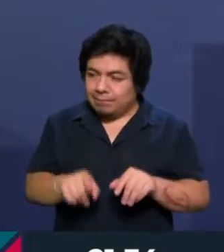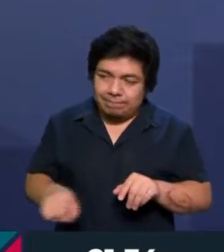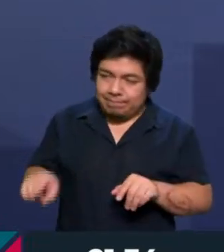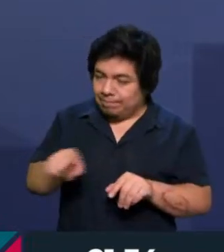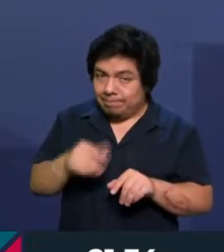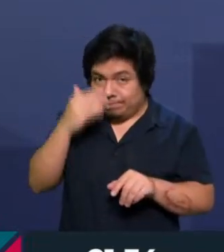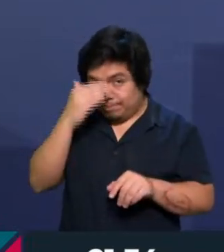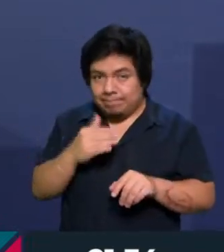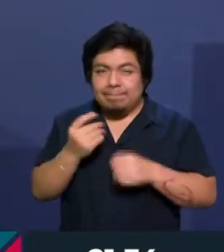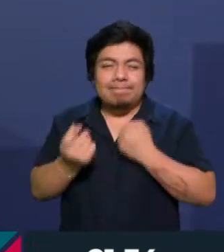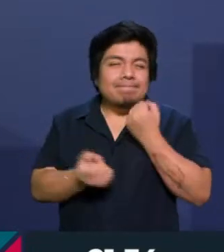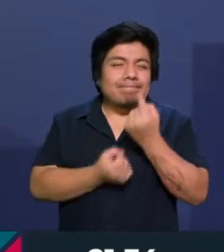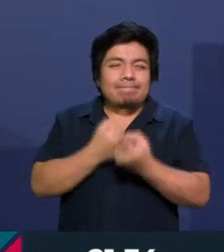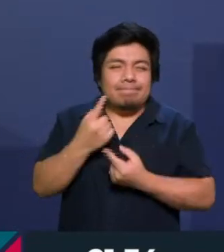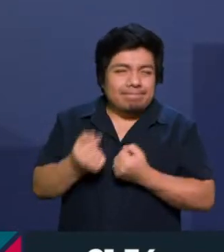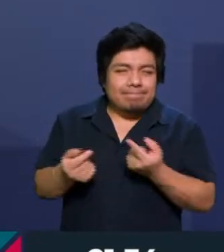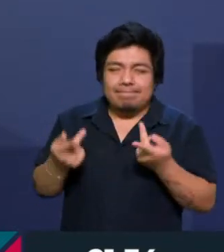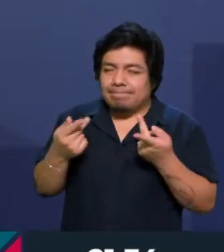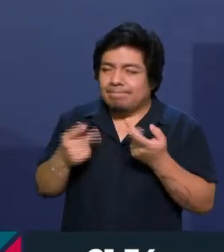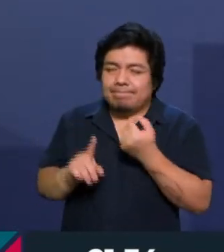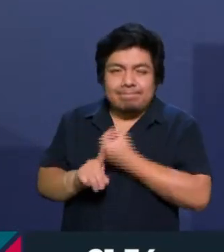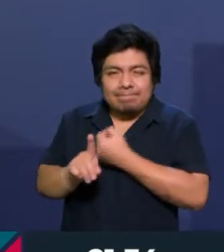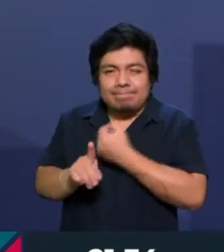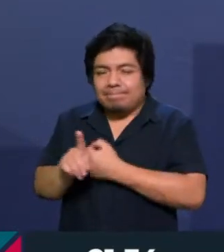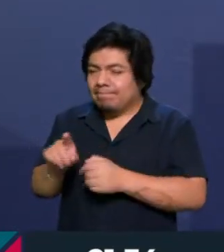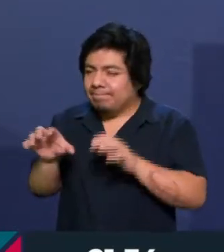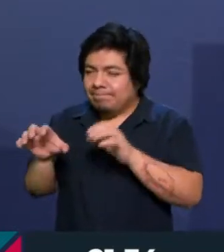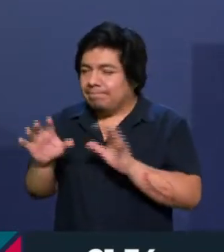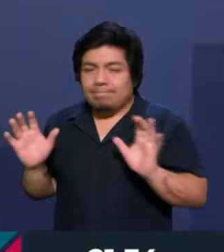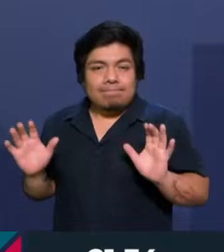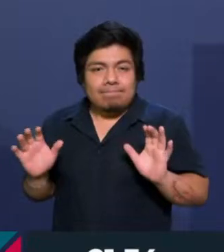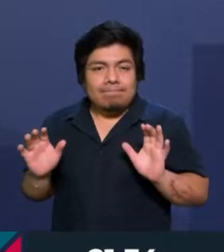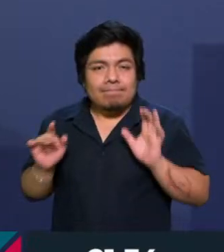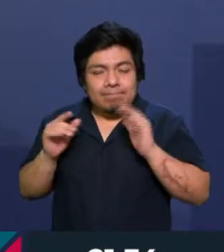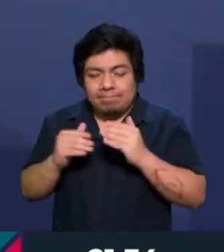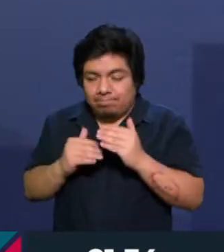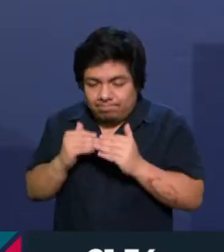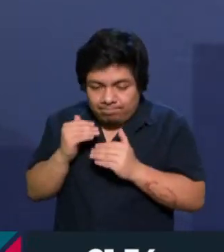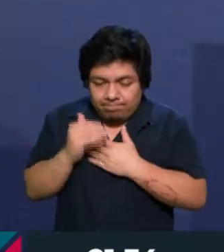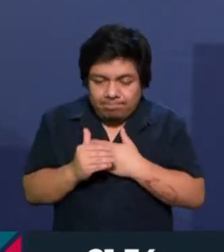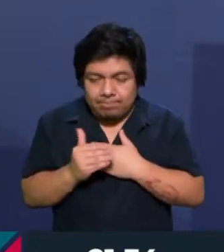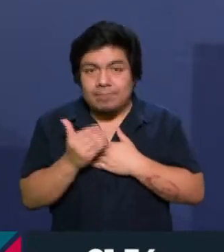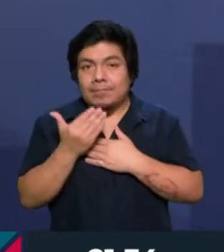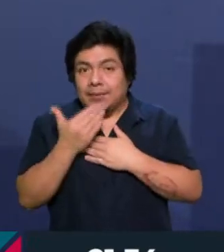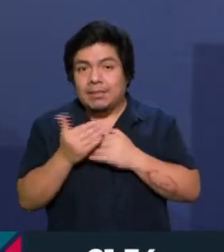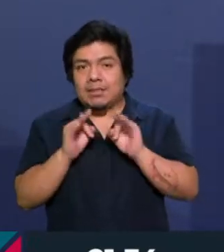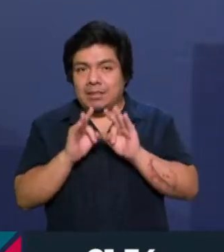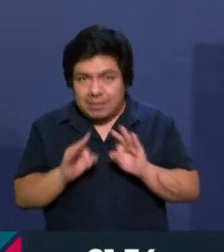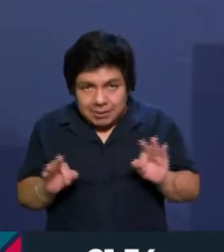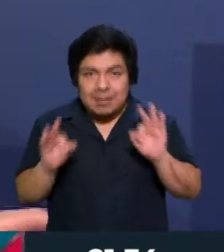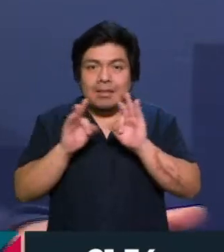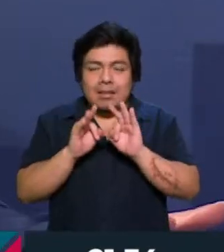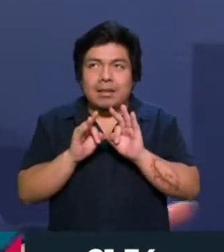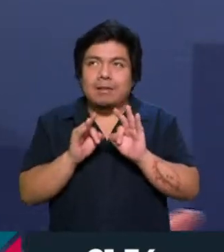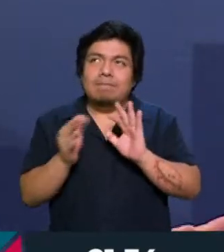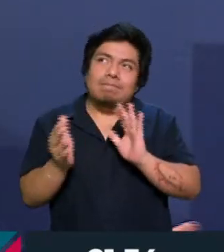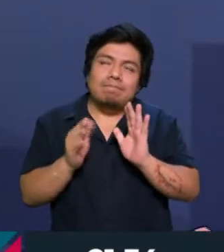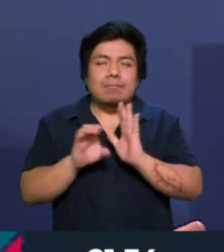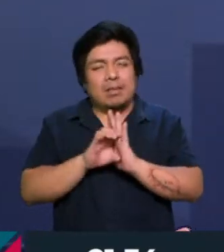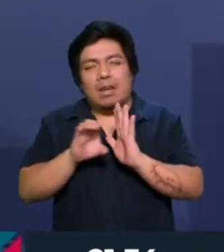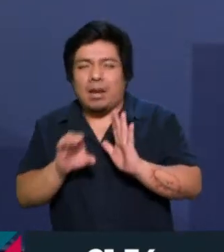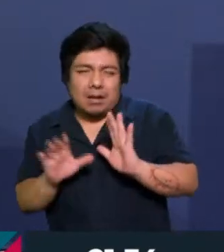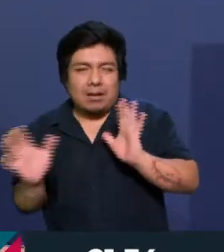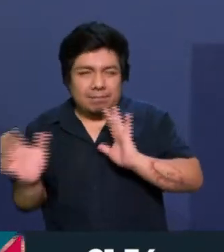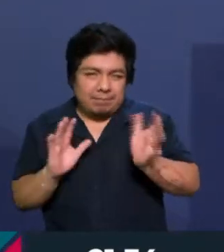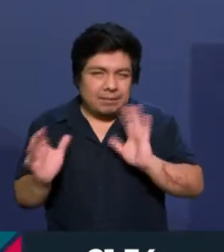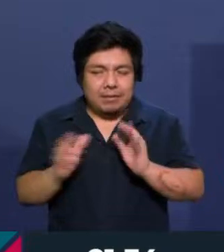en este tipo de situaciones inaceptables, es un paso muy importante y puede ser no ejemplo, para no